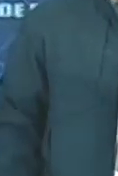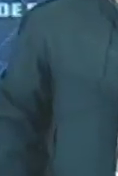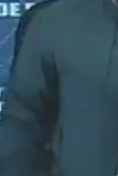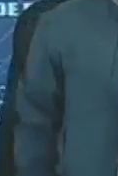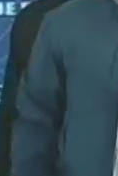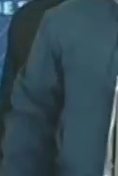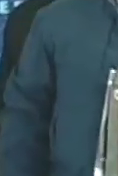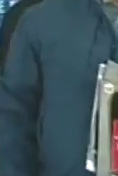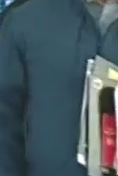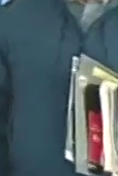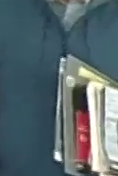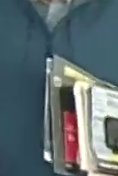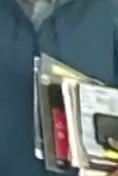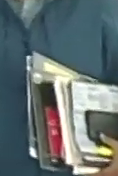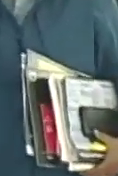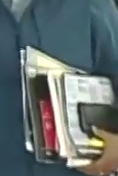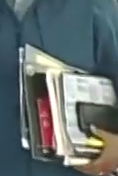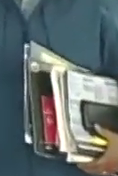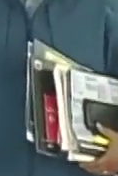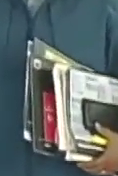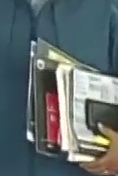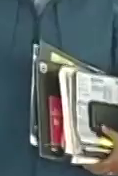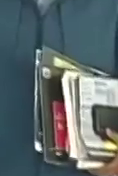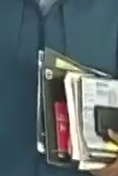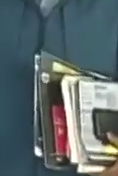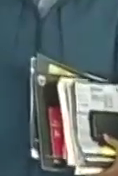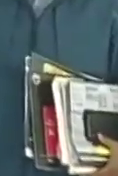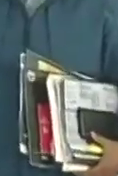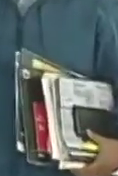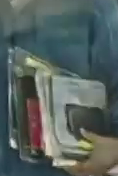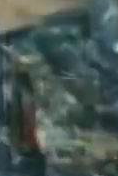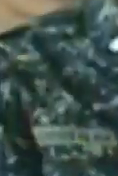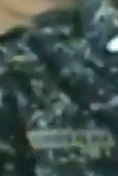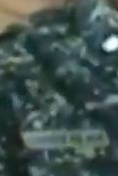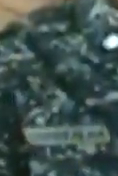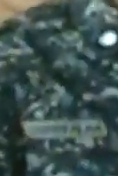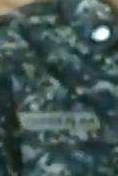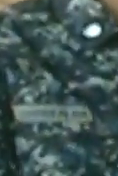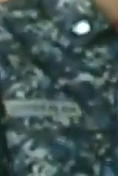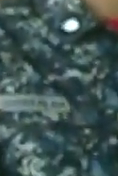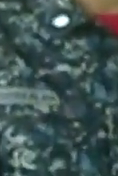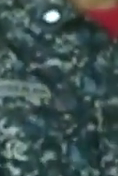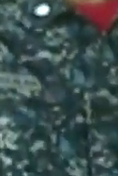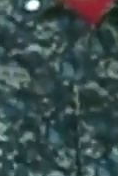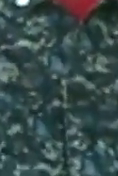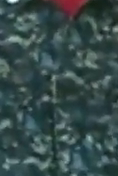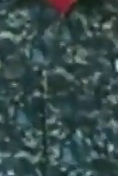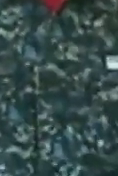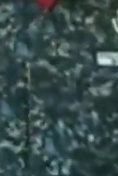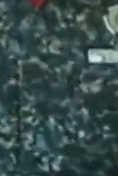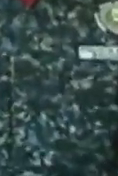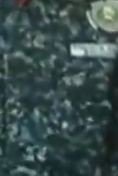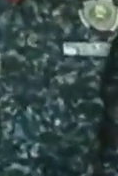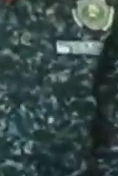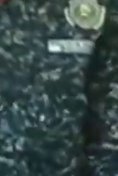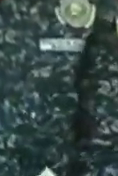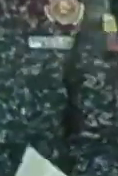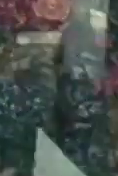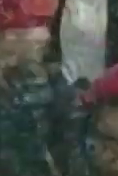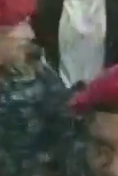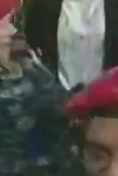vacaciones después de esta graduación tan hermosa. ¡Felicidades a la familia! ¡Saludos a toda la familia policial de